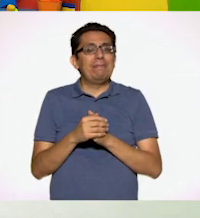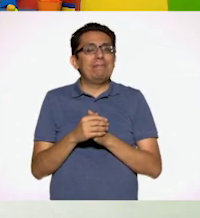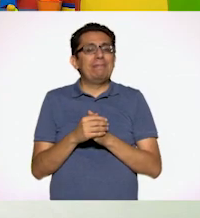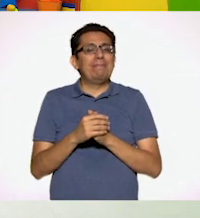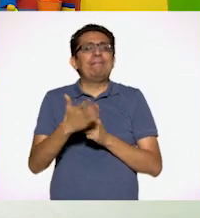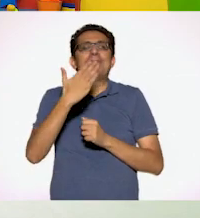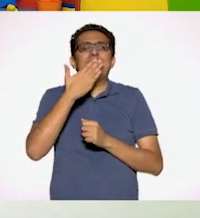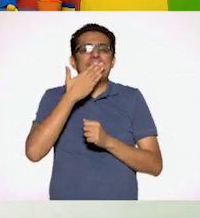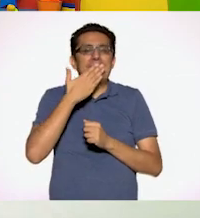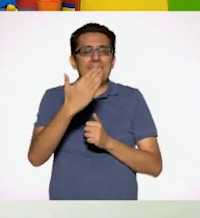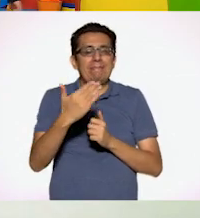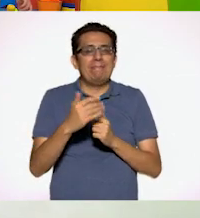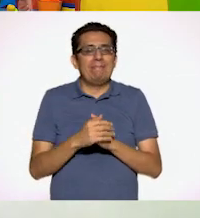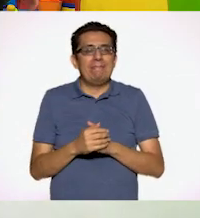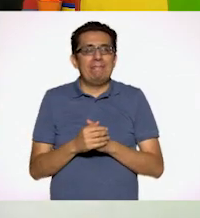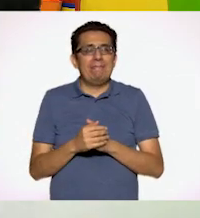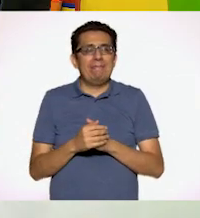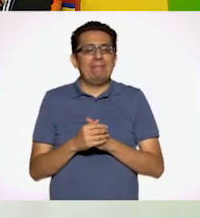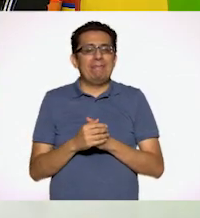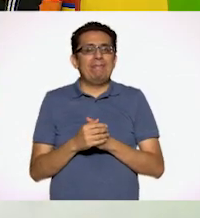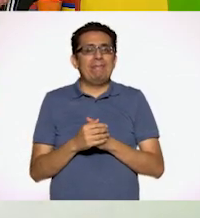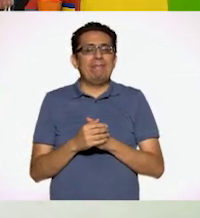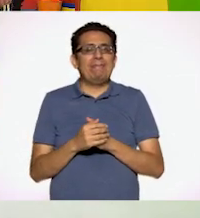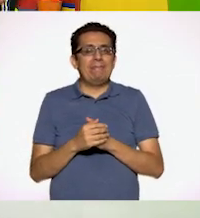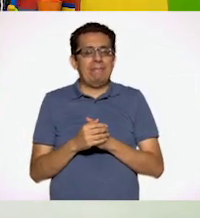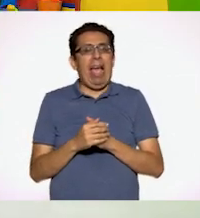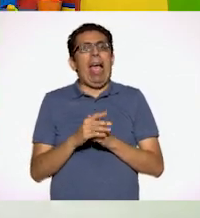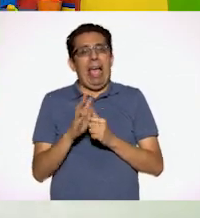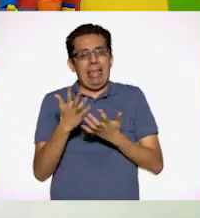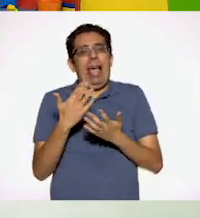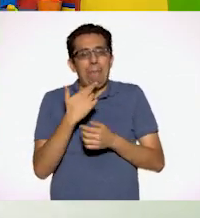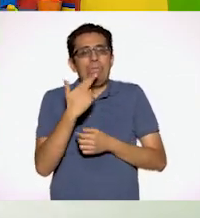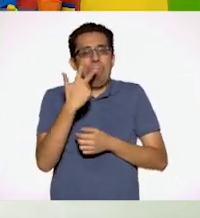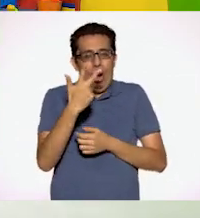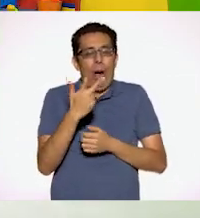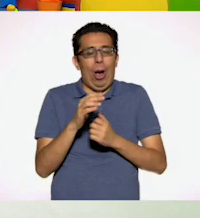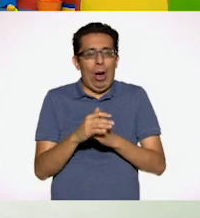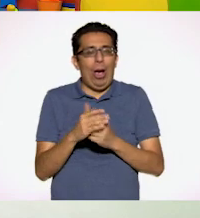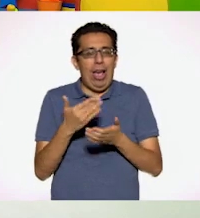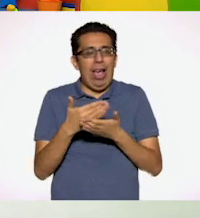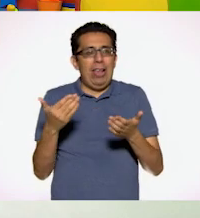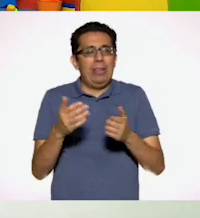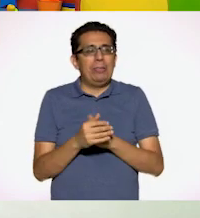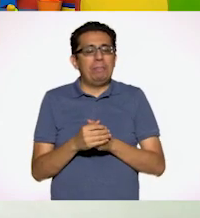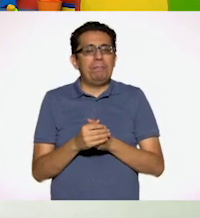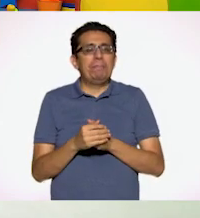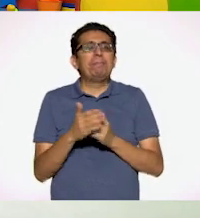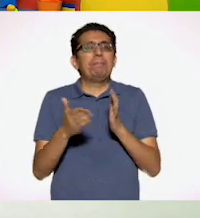¡Bien! Ay, ya más parejo, ya más sí, parejo. Vamos a recogerlas.